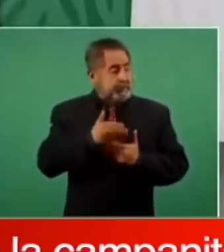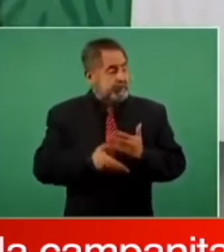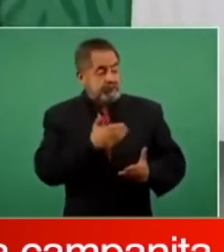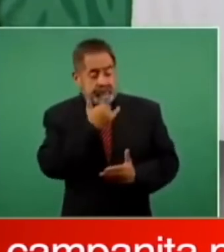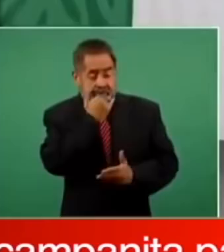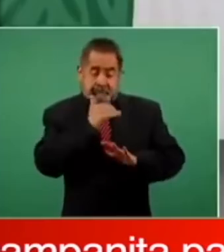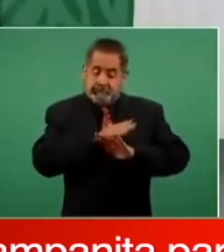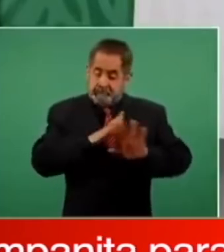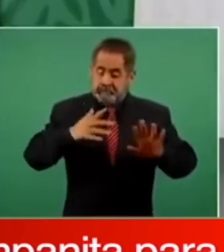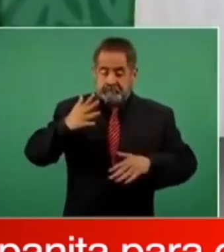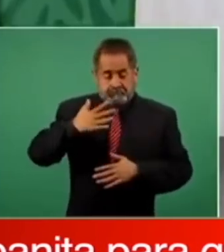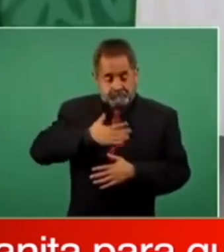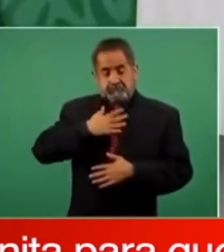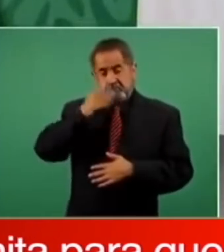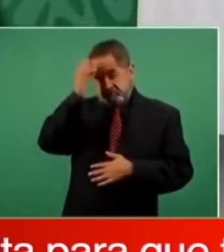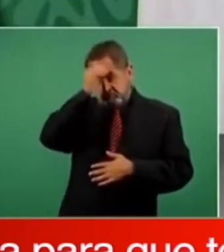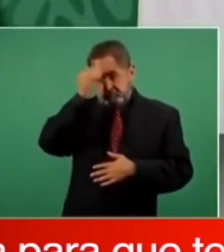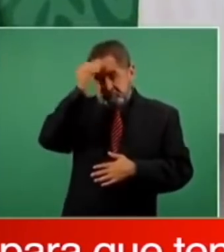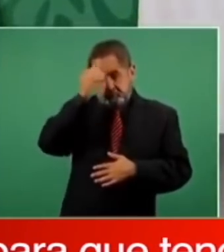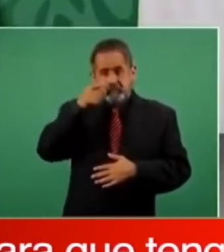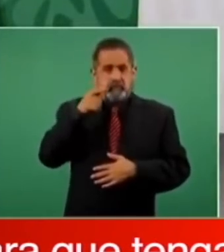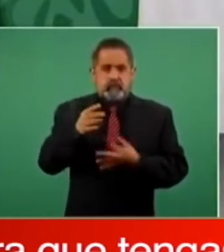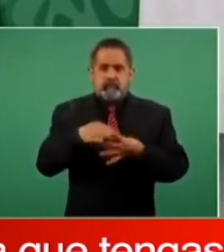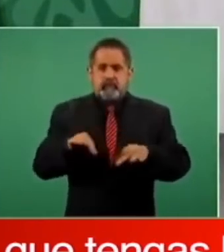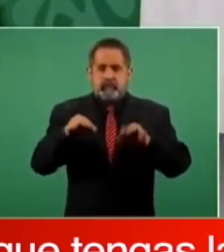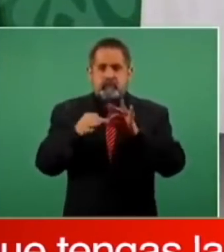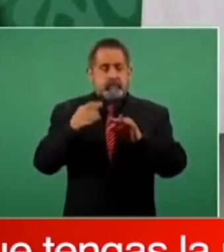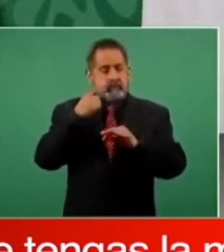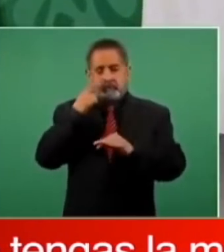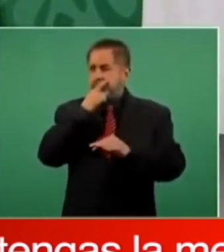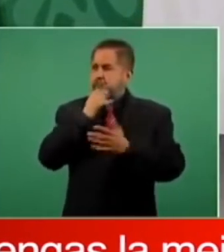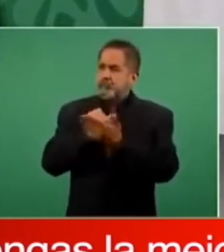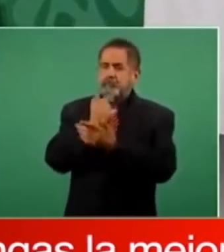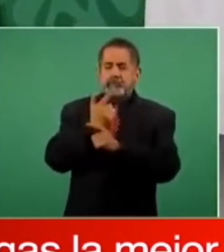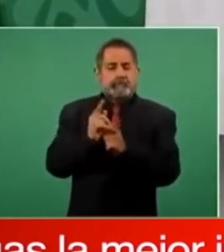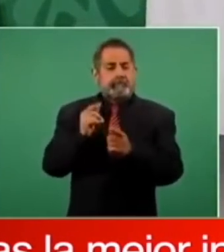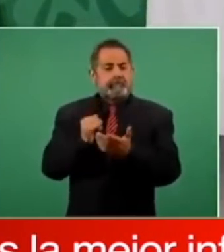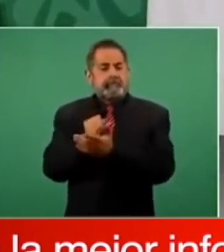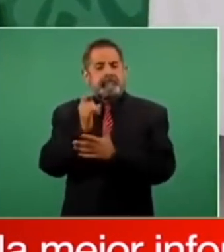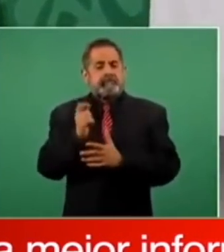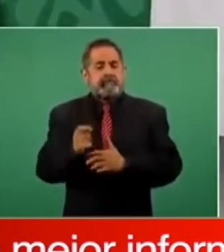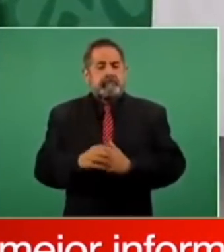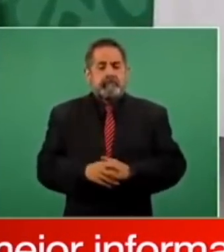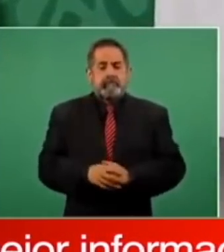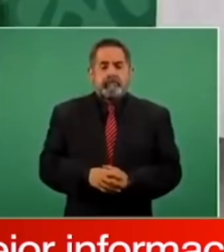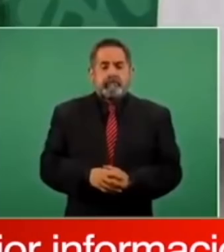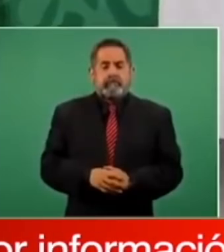disculpas, porque sí me importa mucho la democracia.